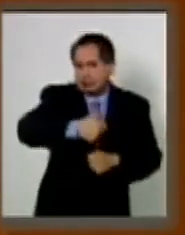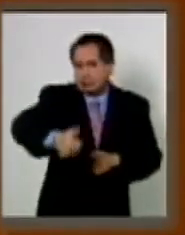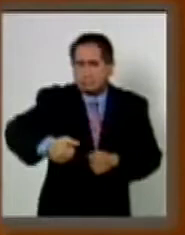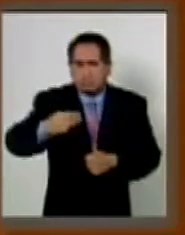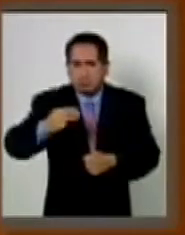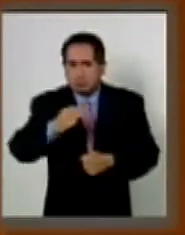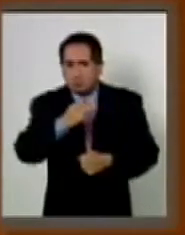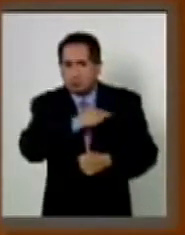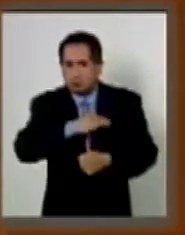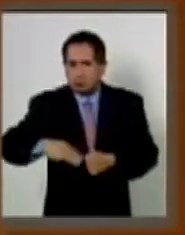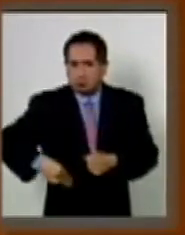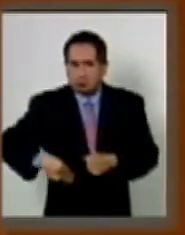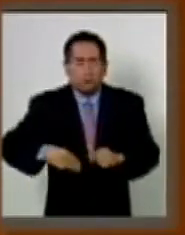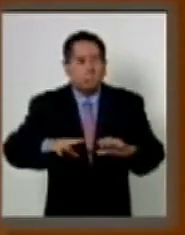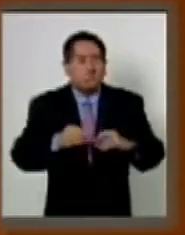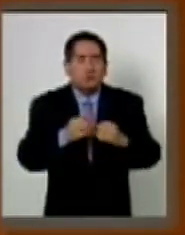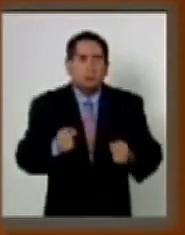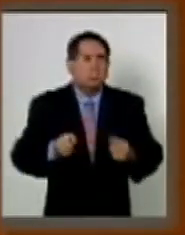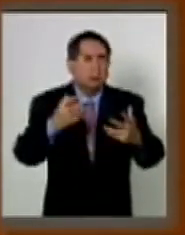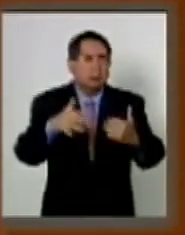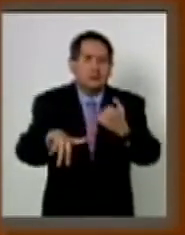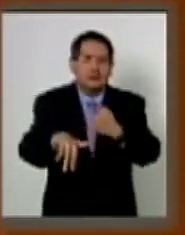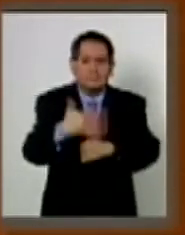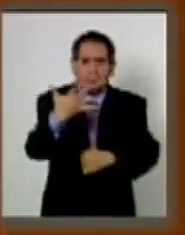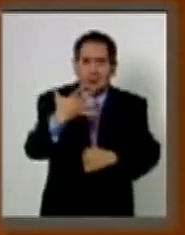municipios 15